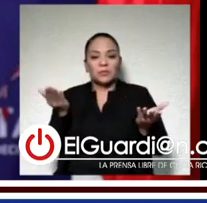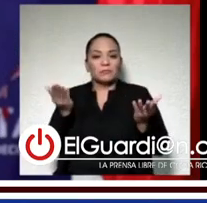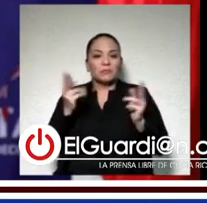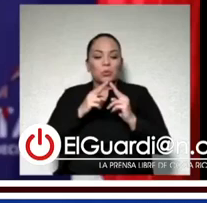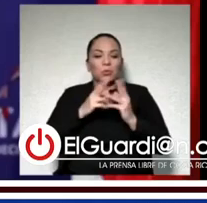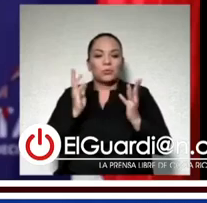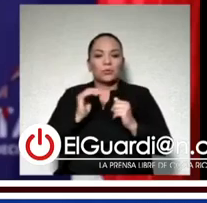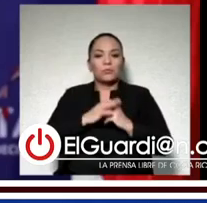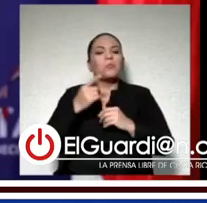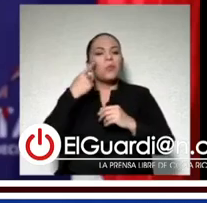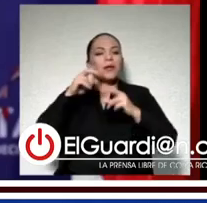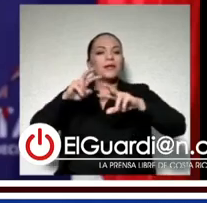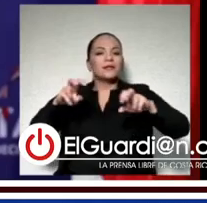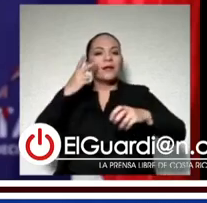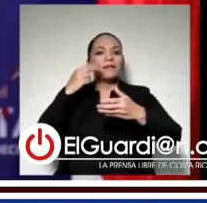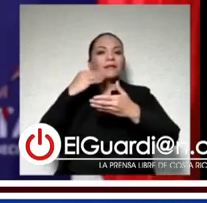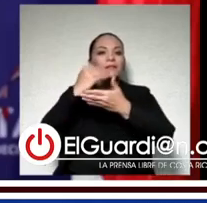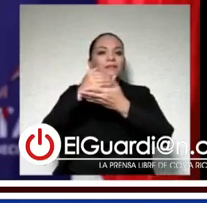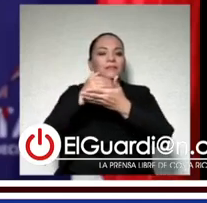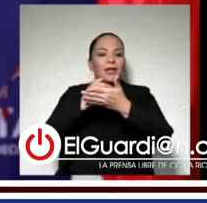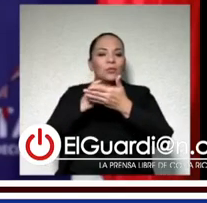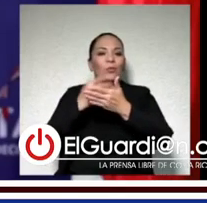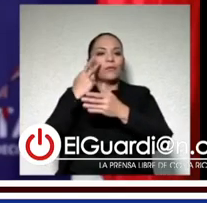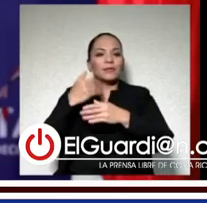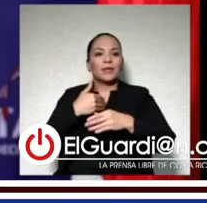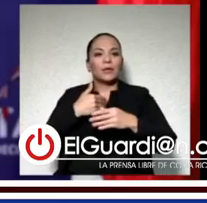más, déjeme ver si tengo aquí el dato, lo busco un toquecito.